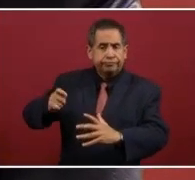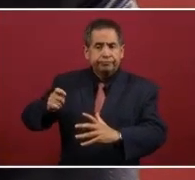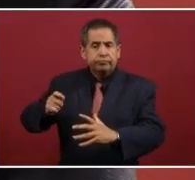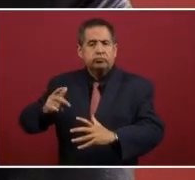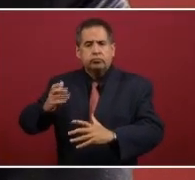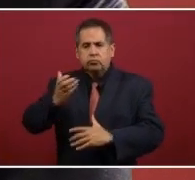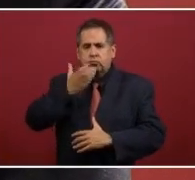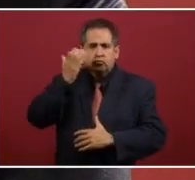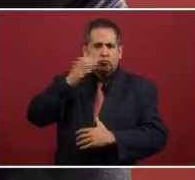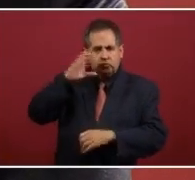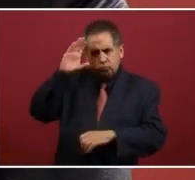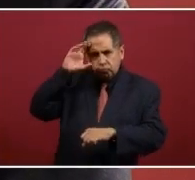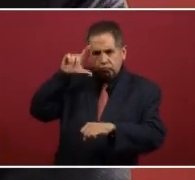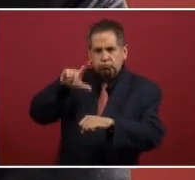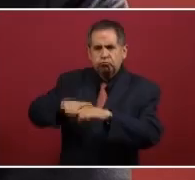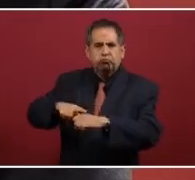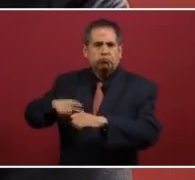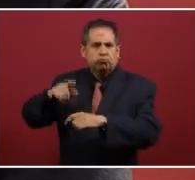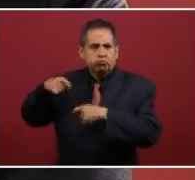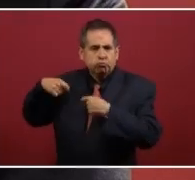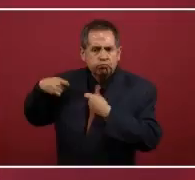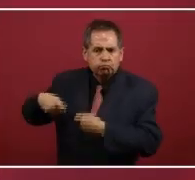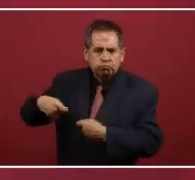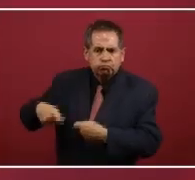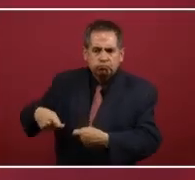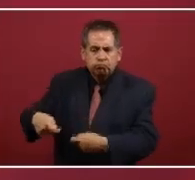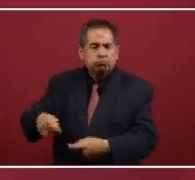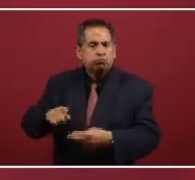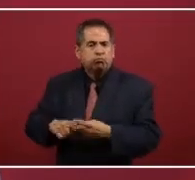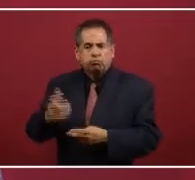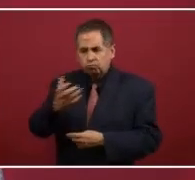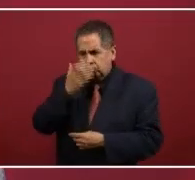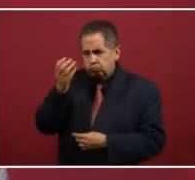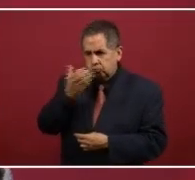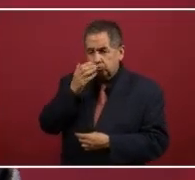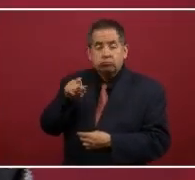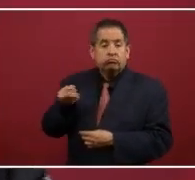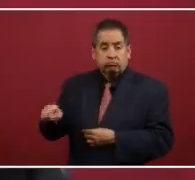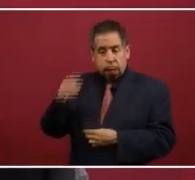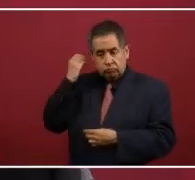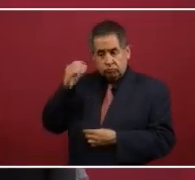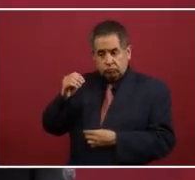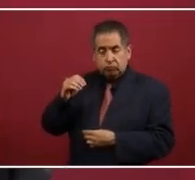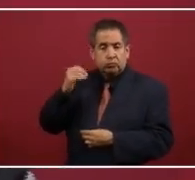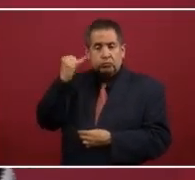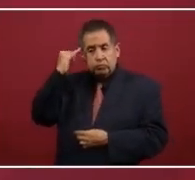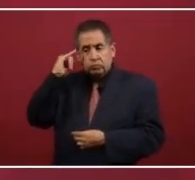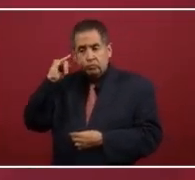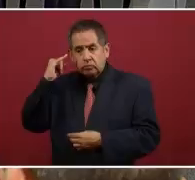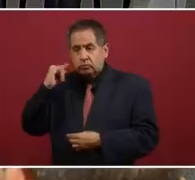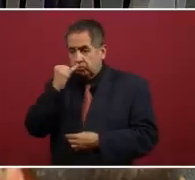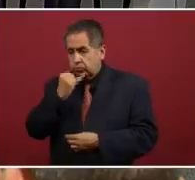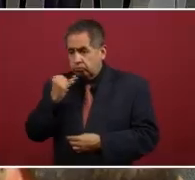sus culturas, sus tradiciones, sus costumbres, sus lenguas,